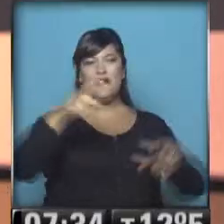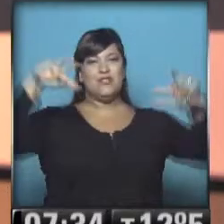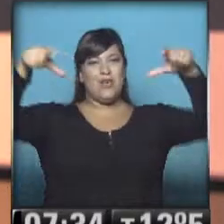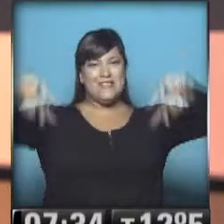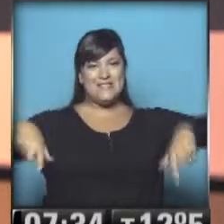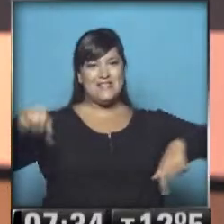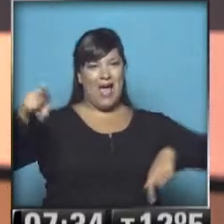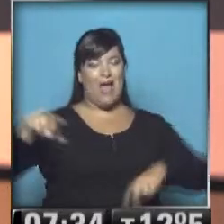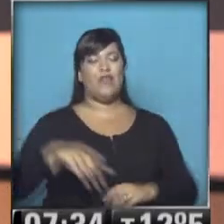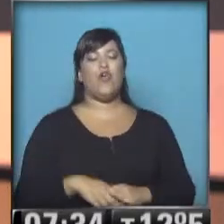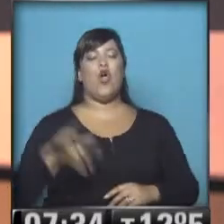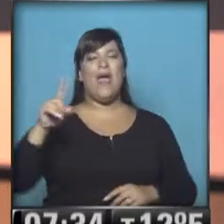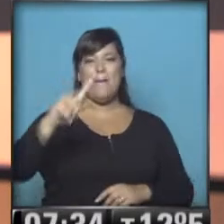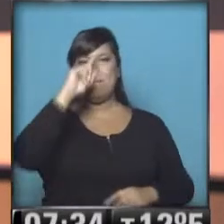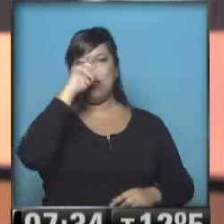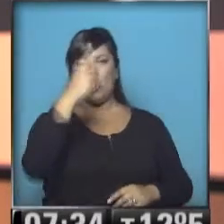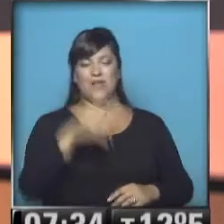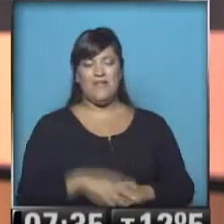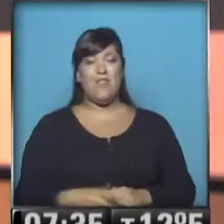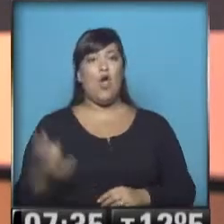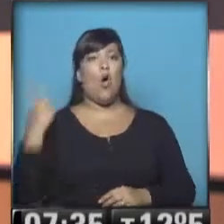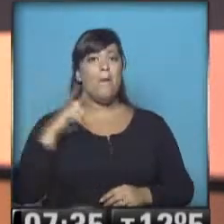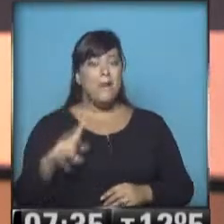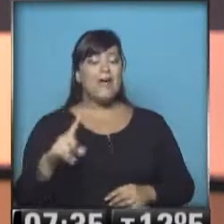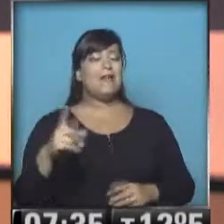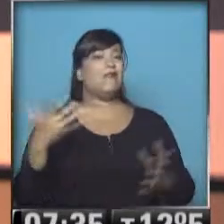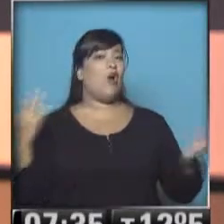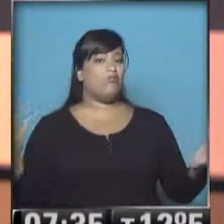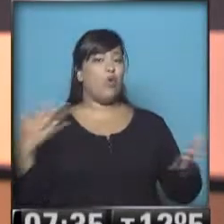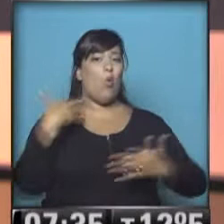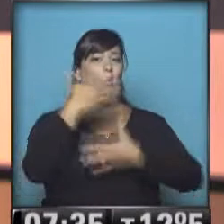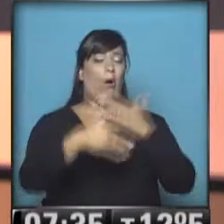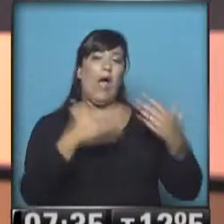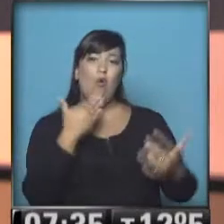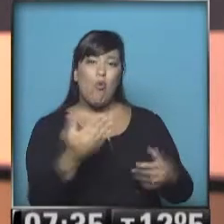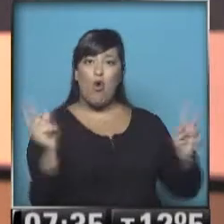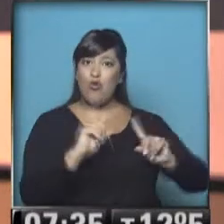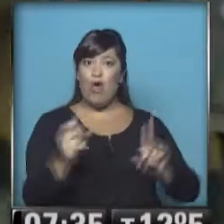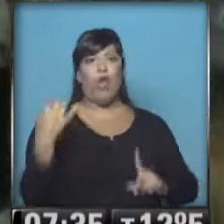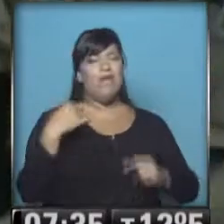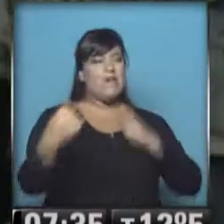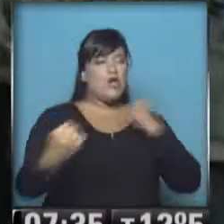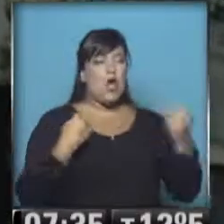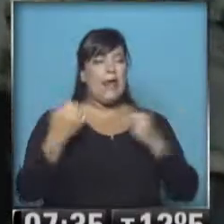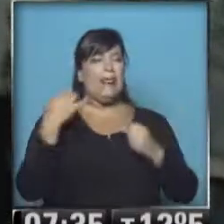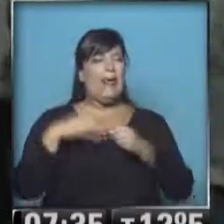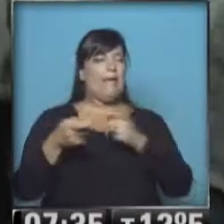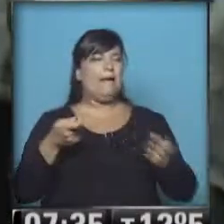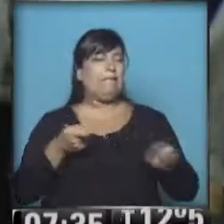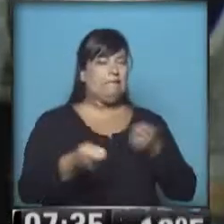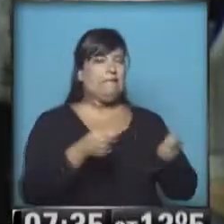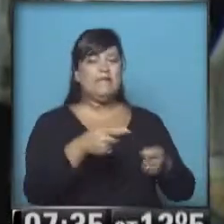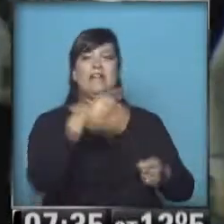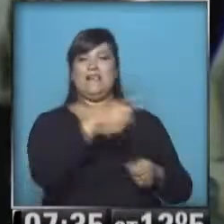Centenario en Montevideo. Pero cuando no se puede jugar lindo, hay que correr, hay que meter. Y eso fue lo que hizo el